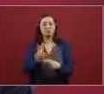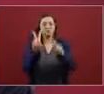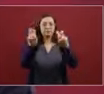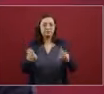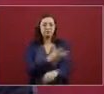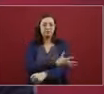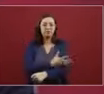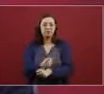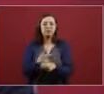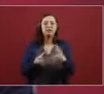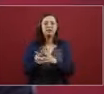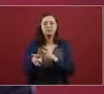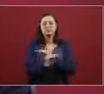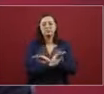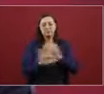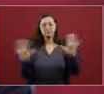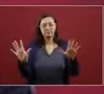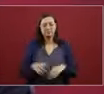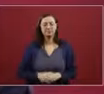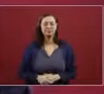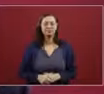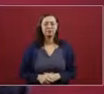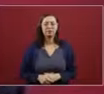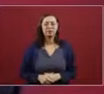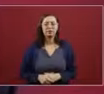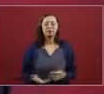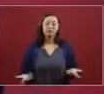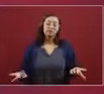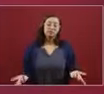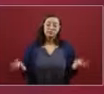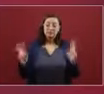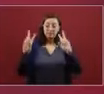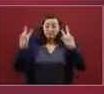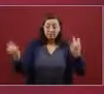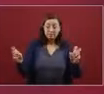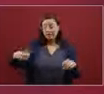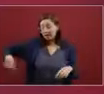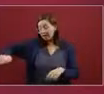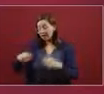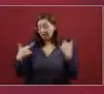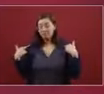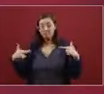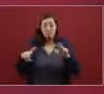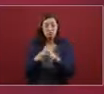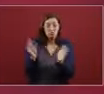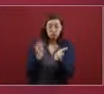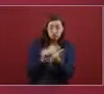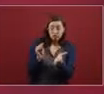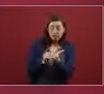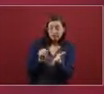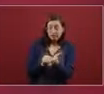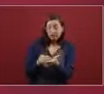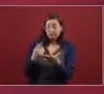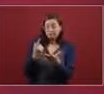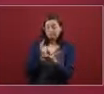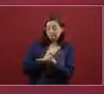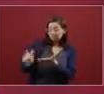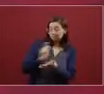transparencia. Acerca de los maestros que aparecen y que están en la